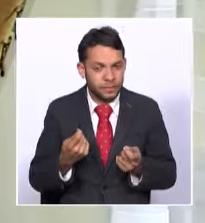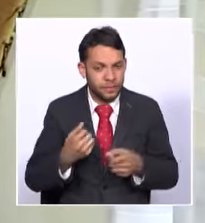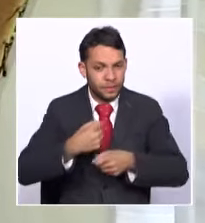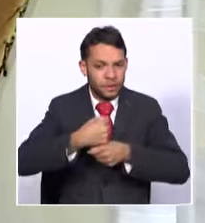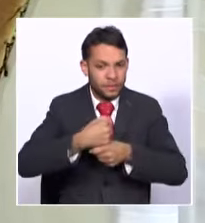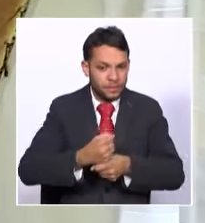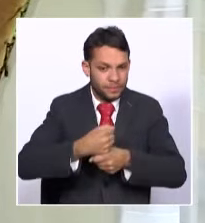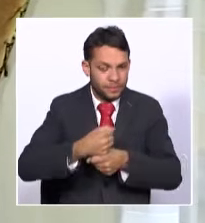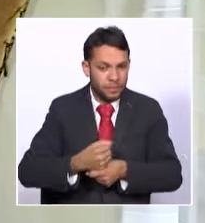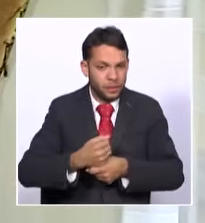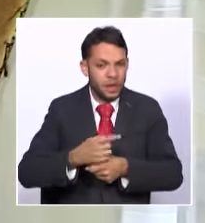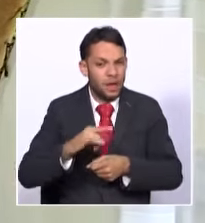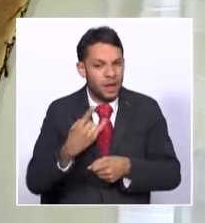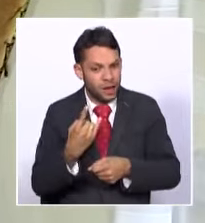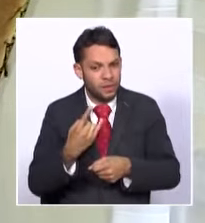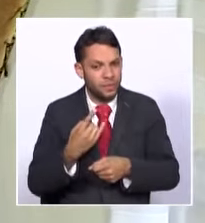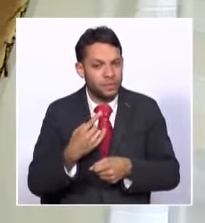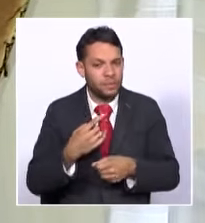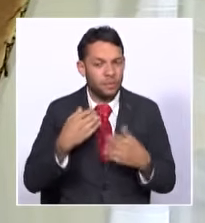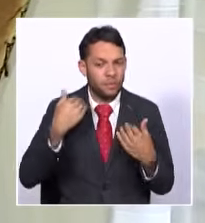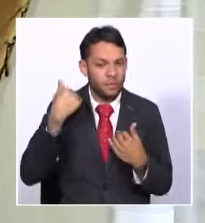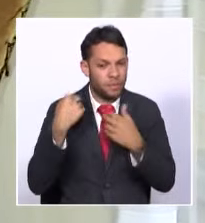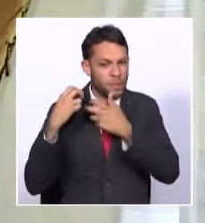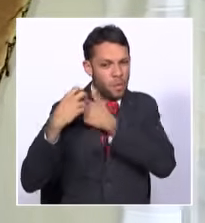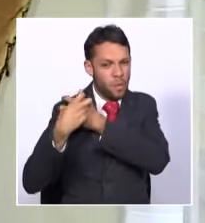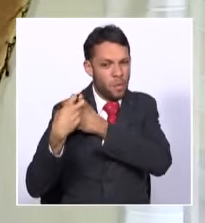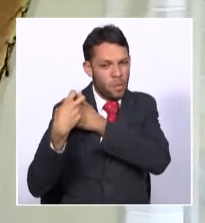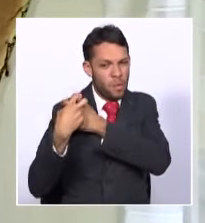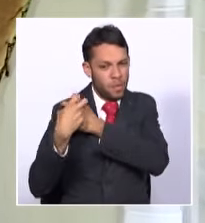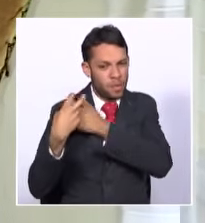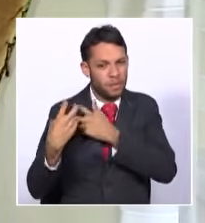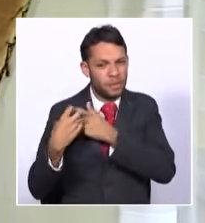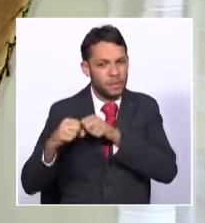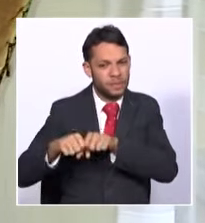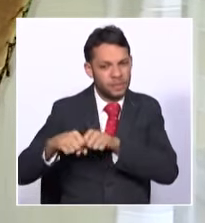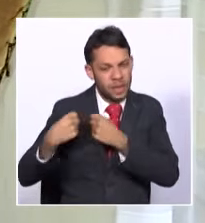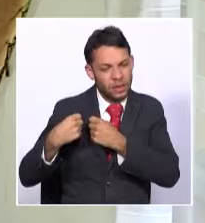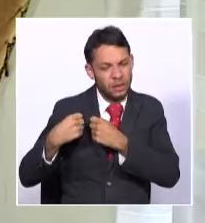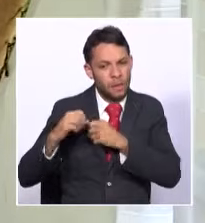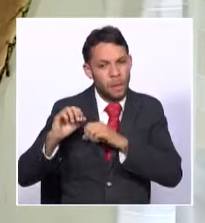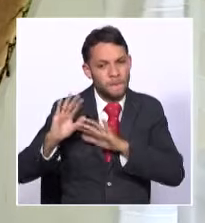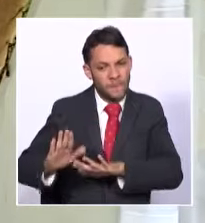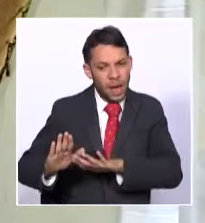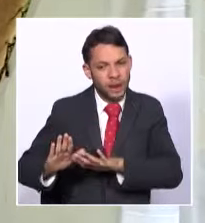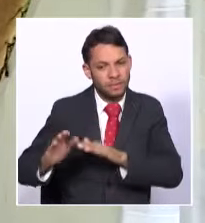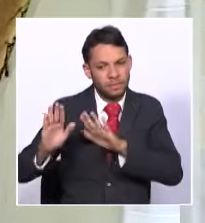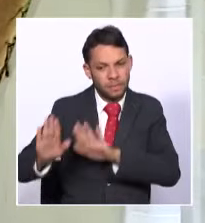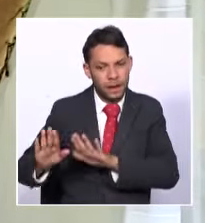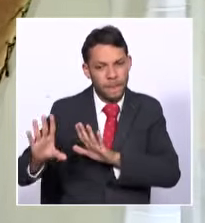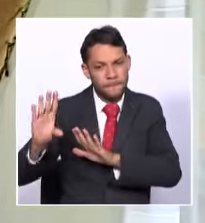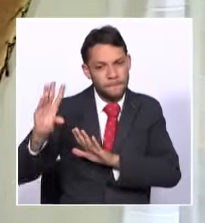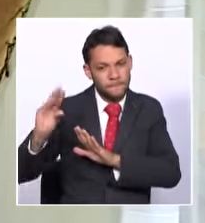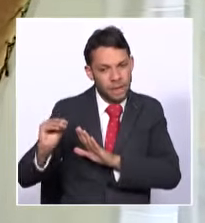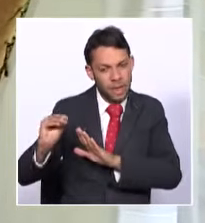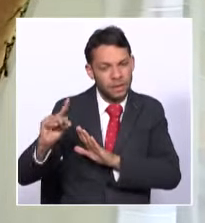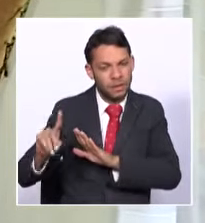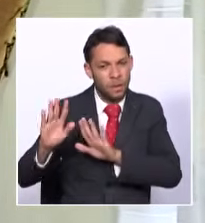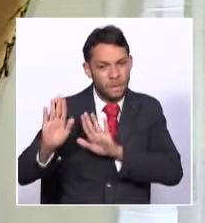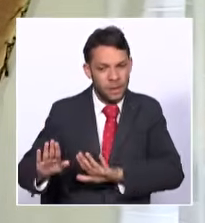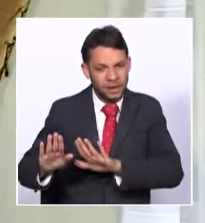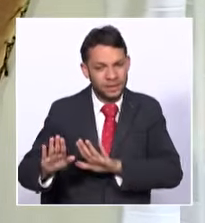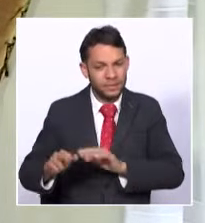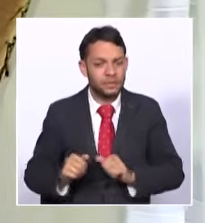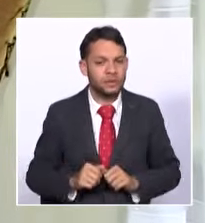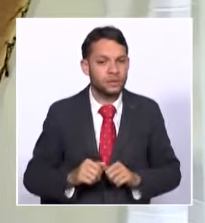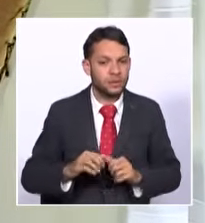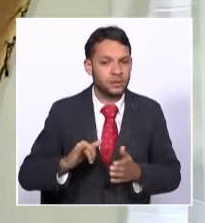articulación. Yo no sé si hayan escuchado del hombro doloroso o el hombro pegado, el hombro adherido, ¿sí? El hombro congelado, que